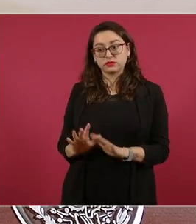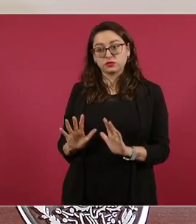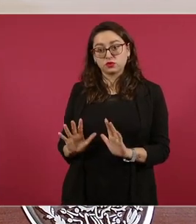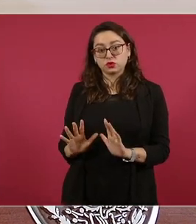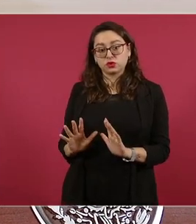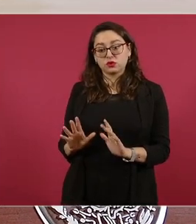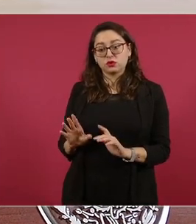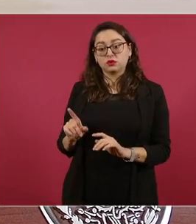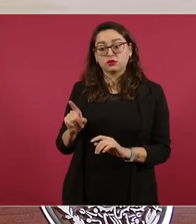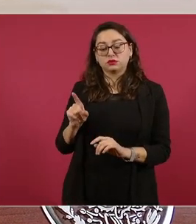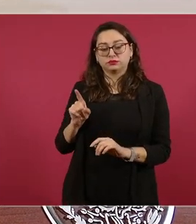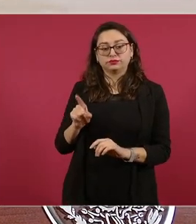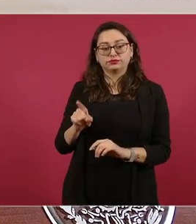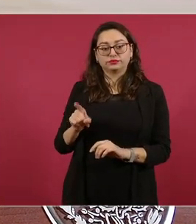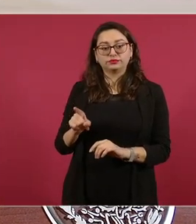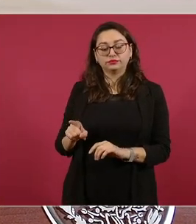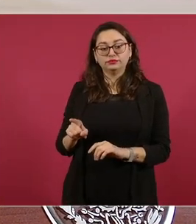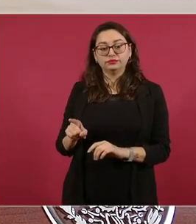en el despacho,